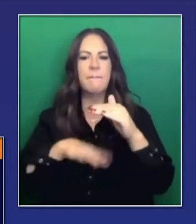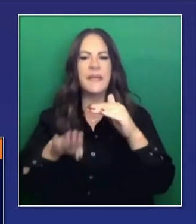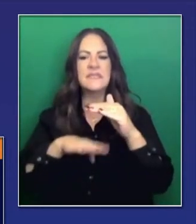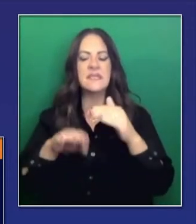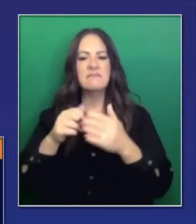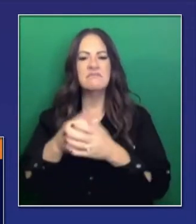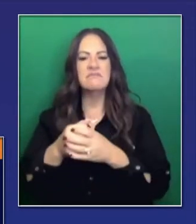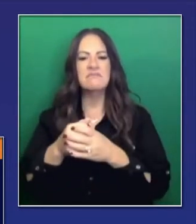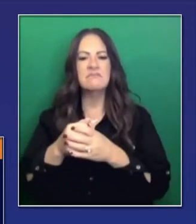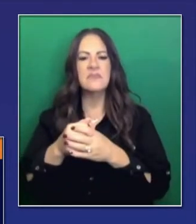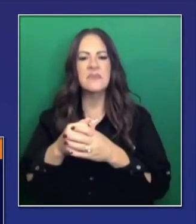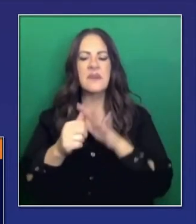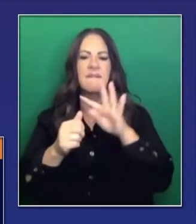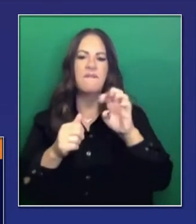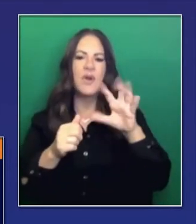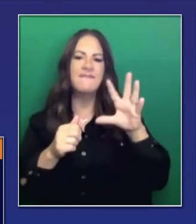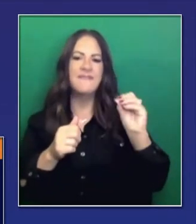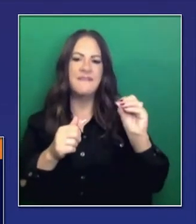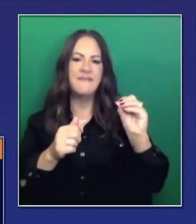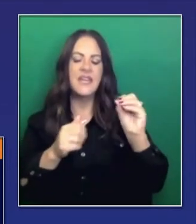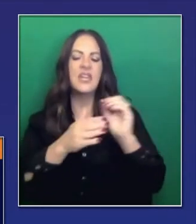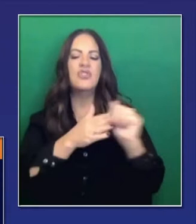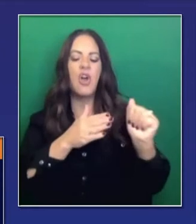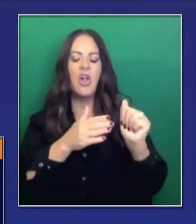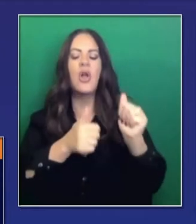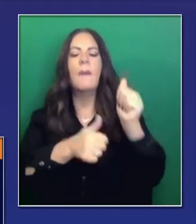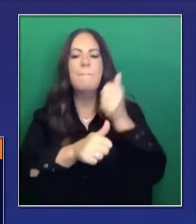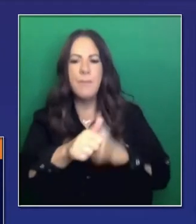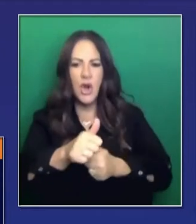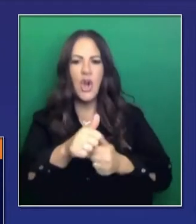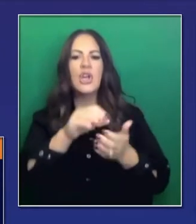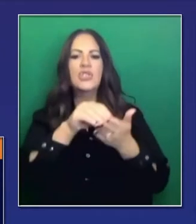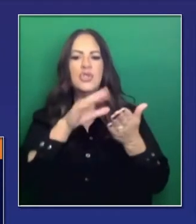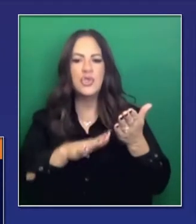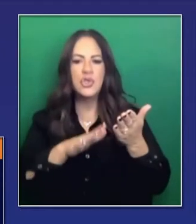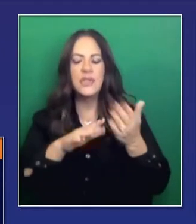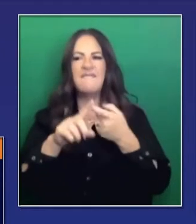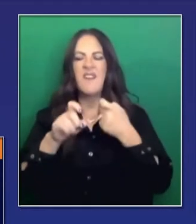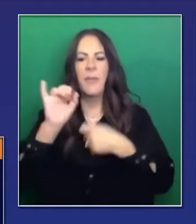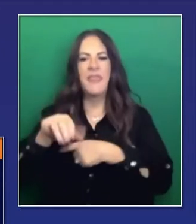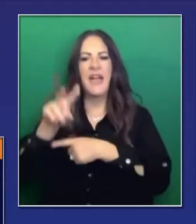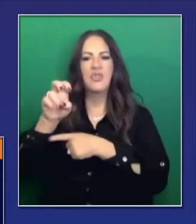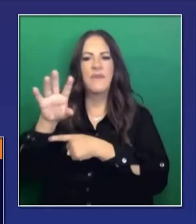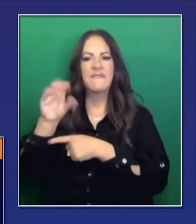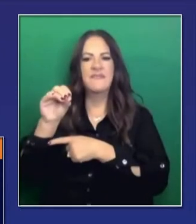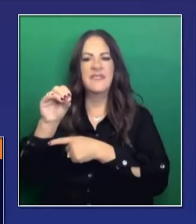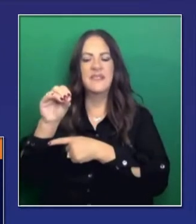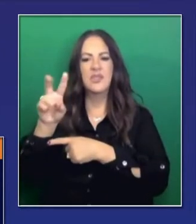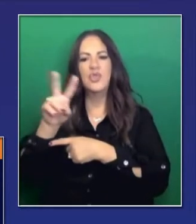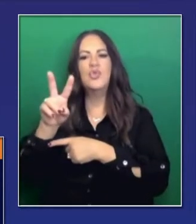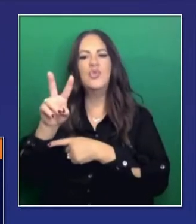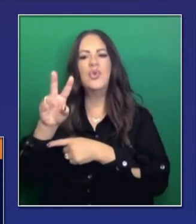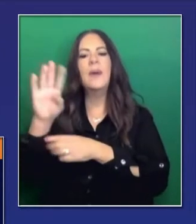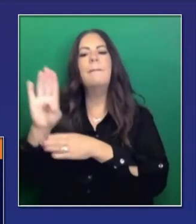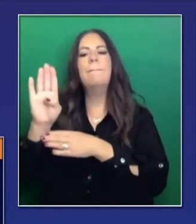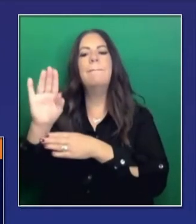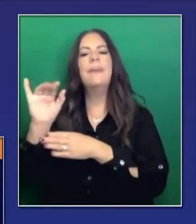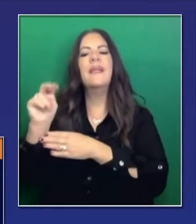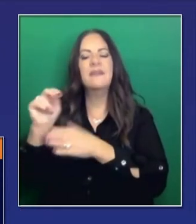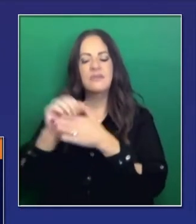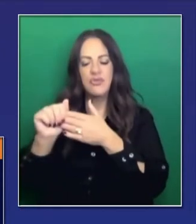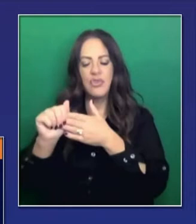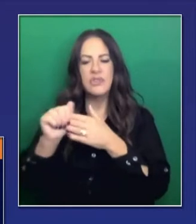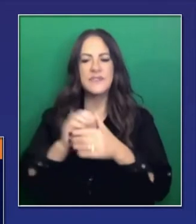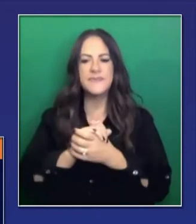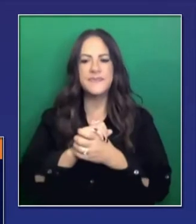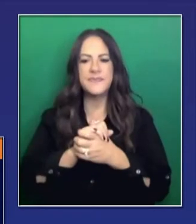La base son $450 por pupilo, por estudiante. Y estos fondos serán destinados a